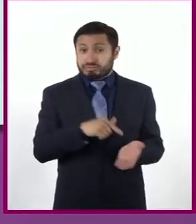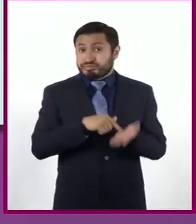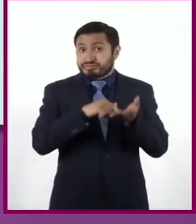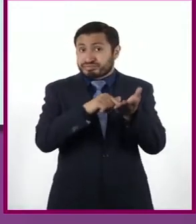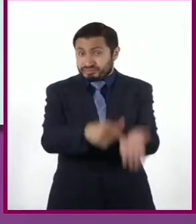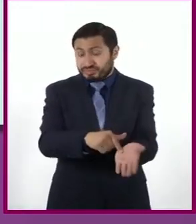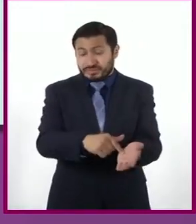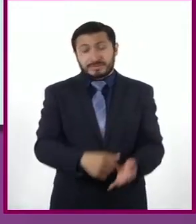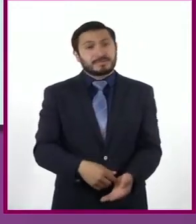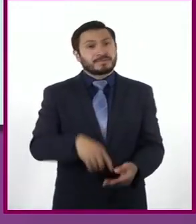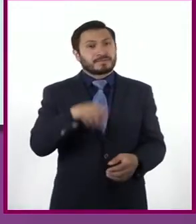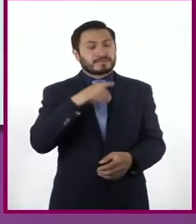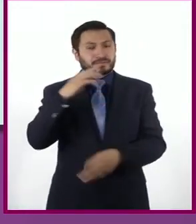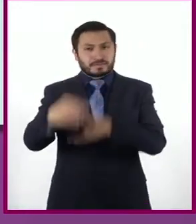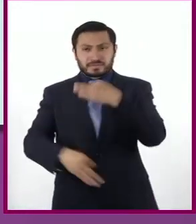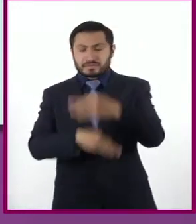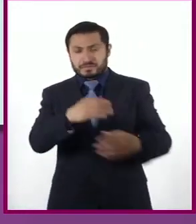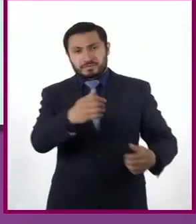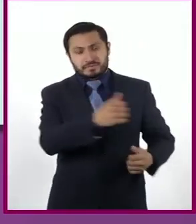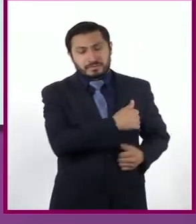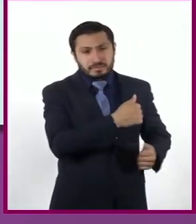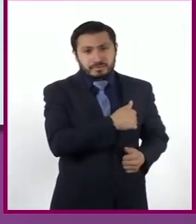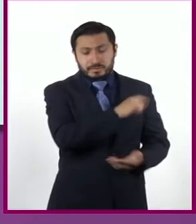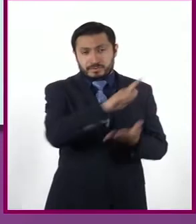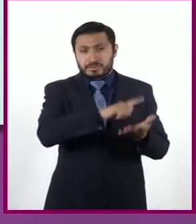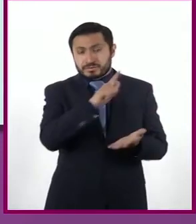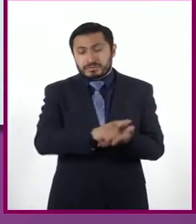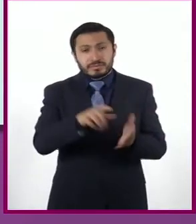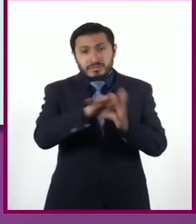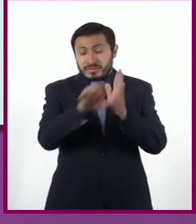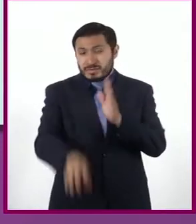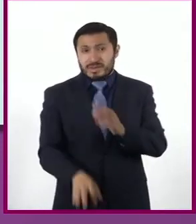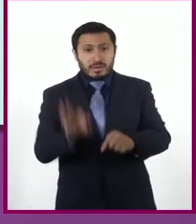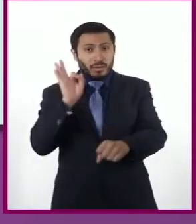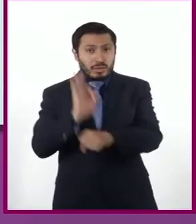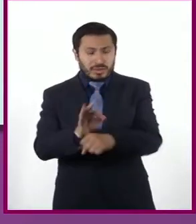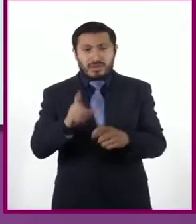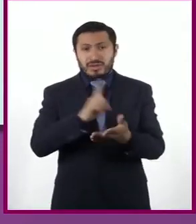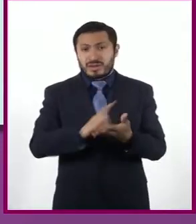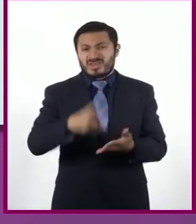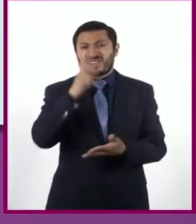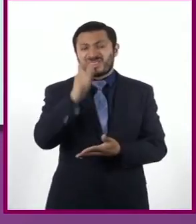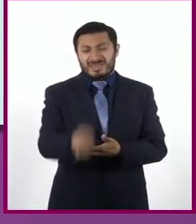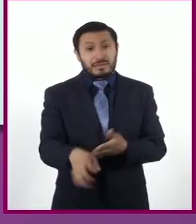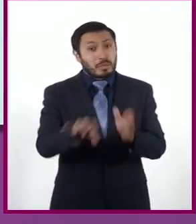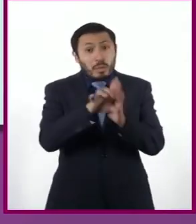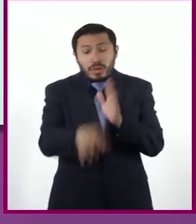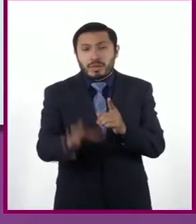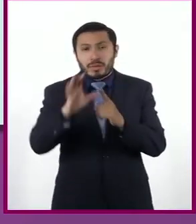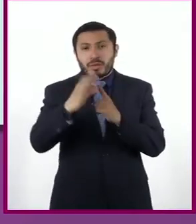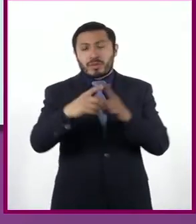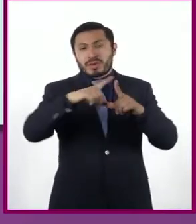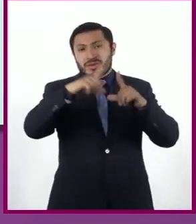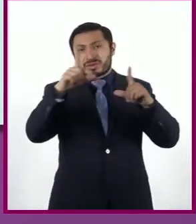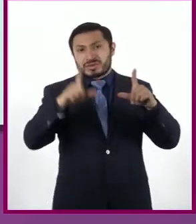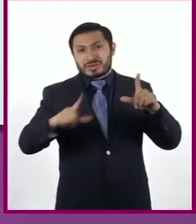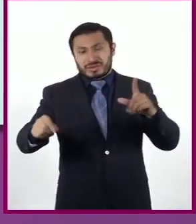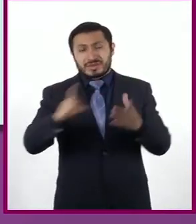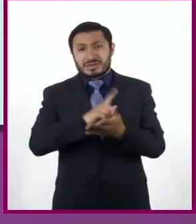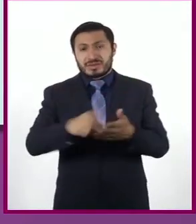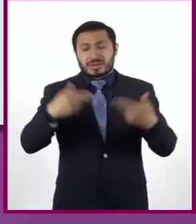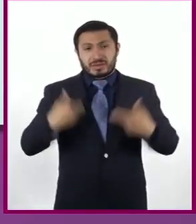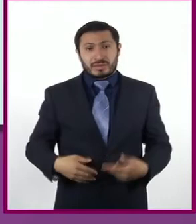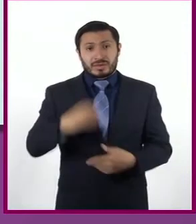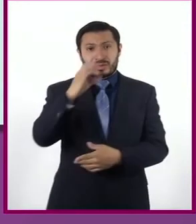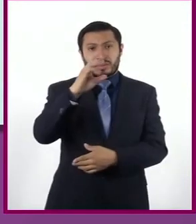autoridades, incluidas las que protegen los derechos, como la Comisión Nacional de los Derechos Humanos, CNDH, y